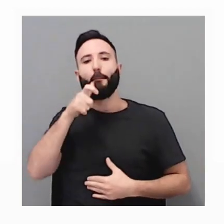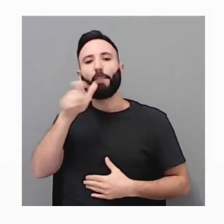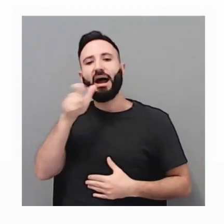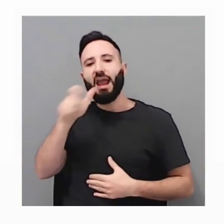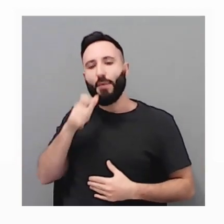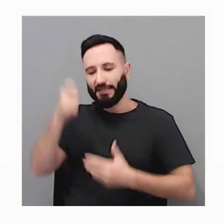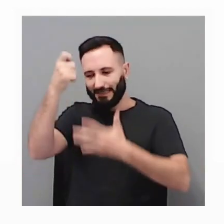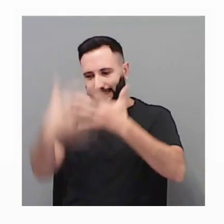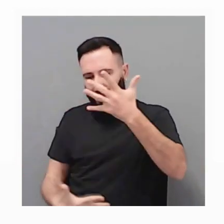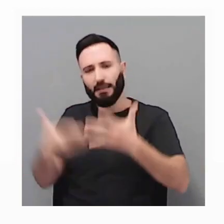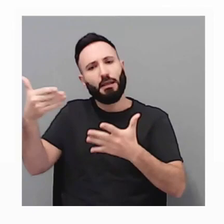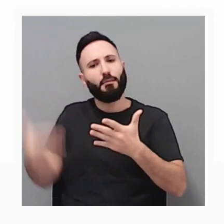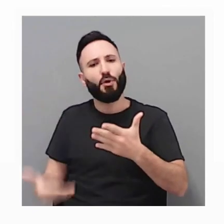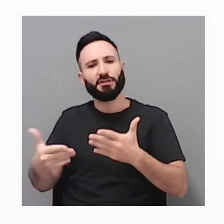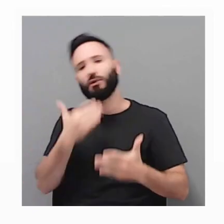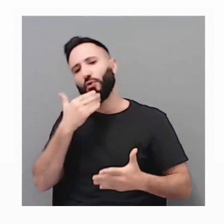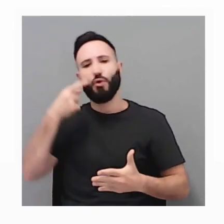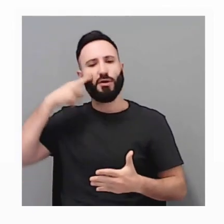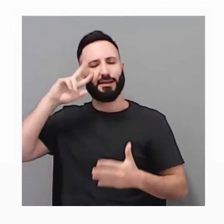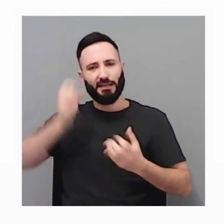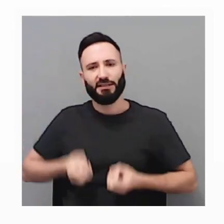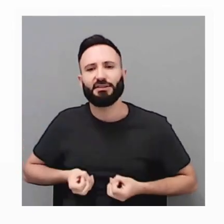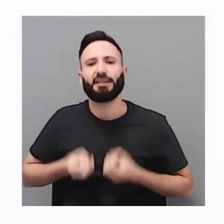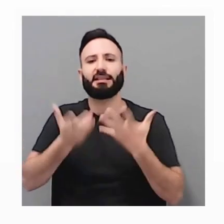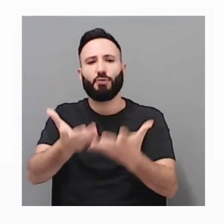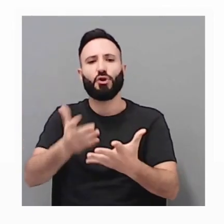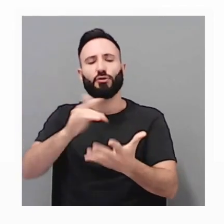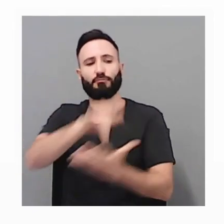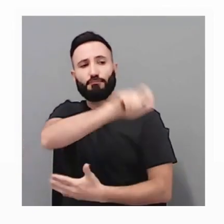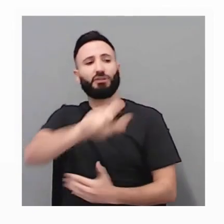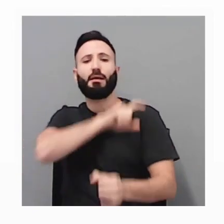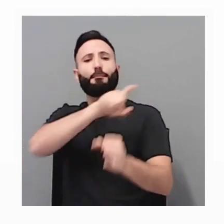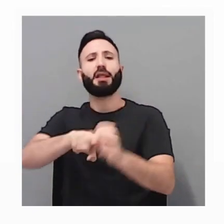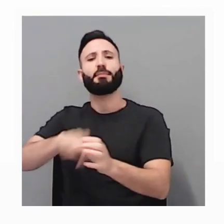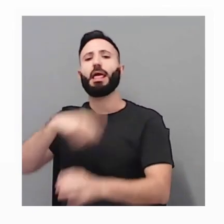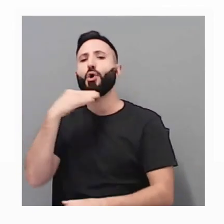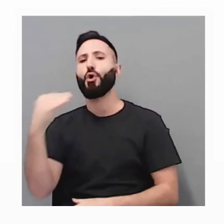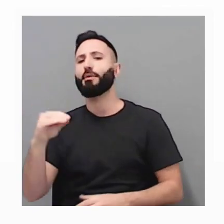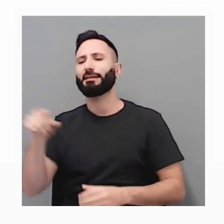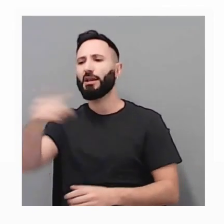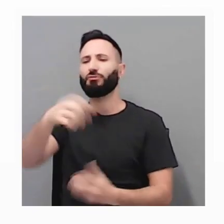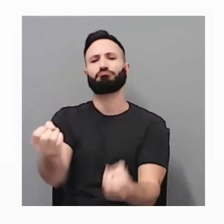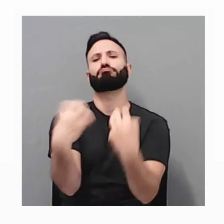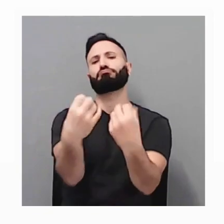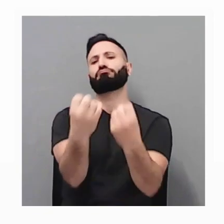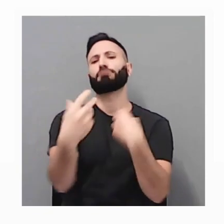importantes como testimonios de los participantes, de los jóvenes que nos hablan de un gran cambio que van a